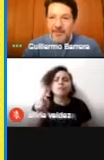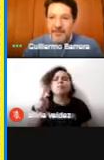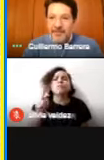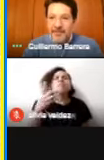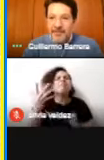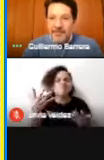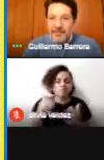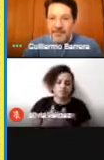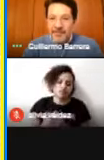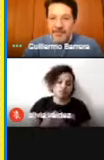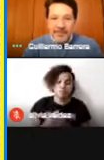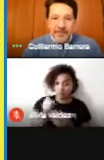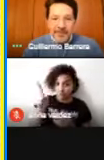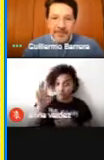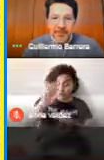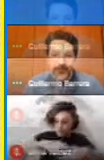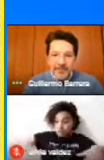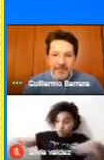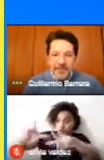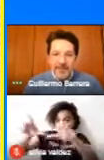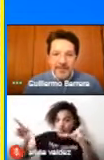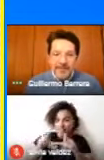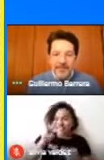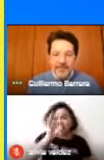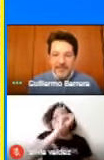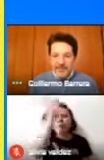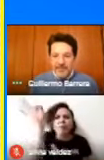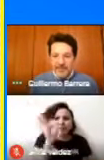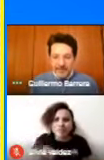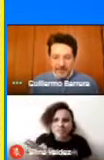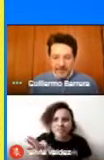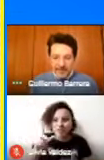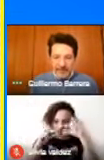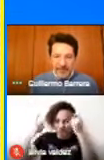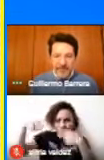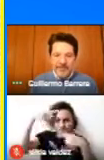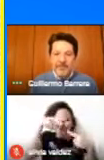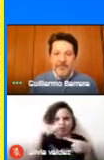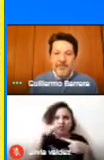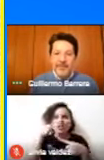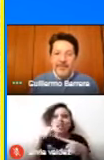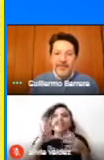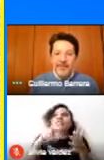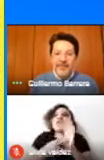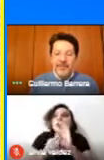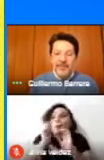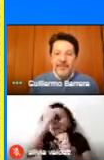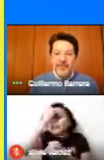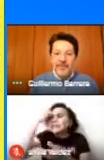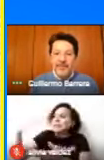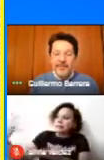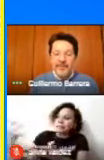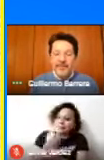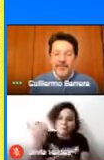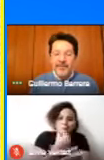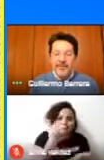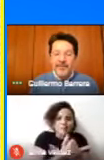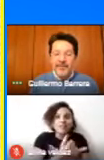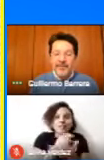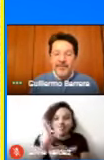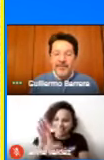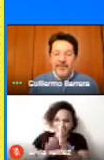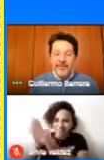siguiente. En una zona donde el 70% del turismo es la fuente de ingresos, el desarrollo